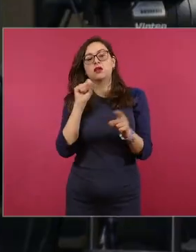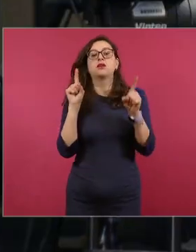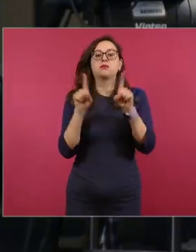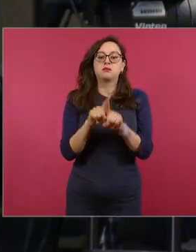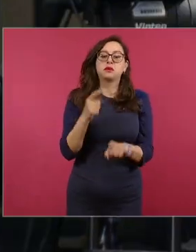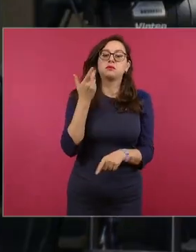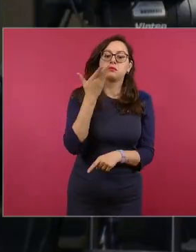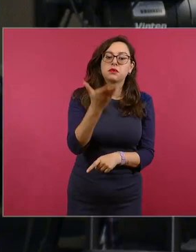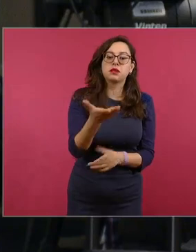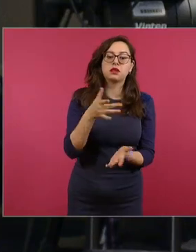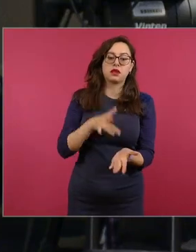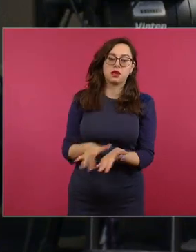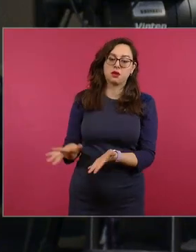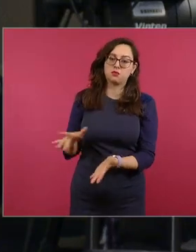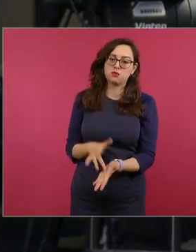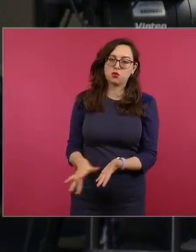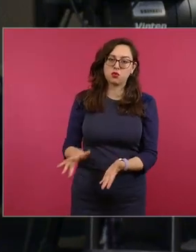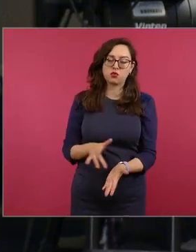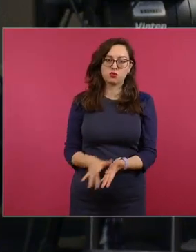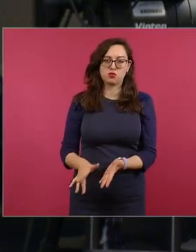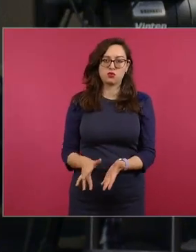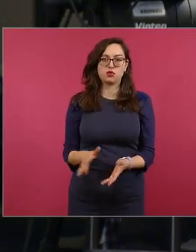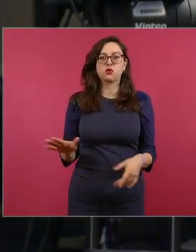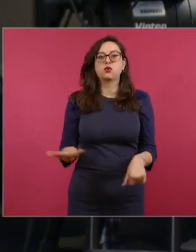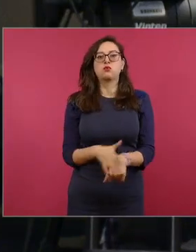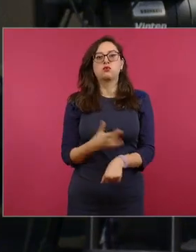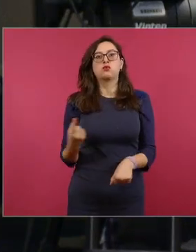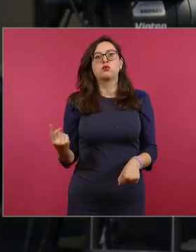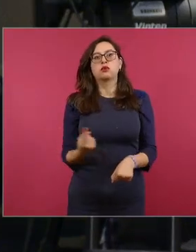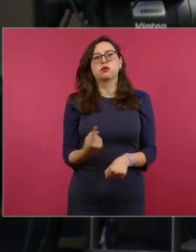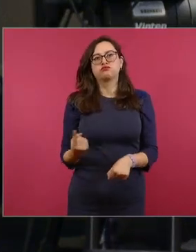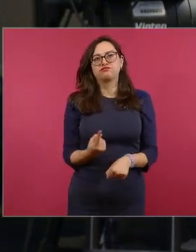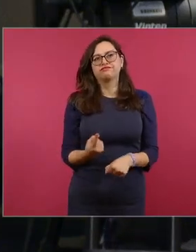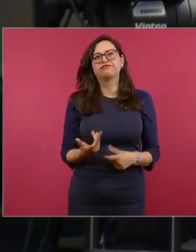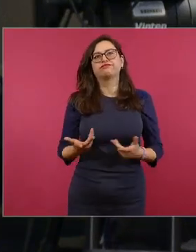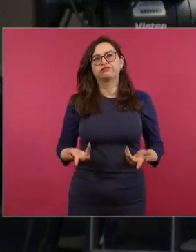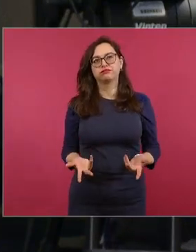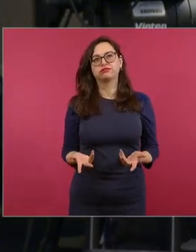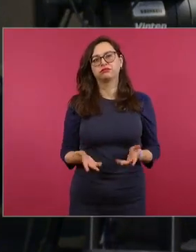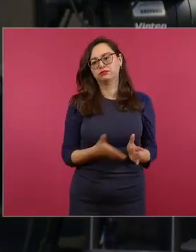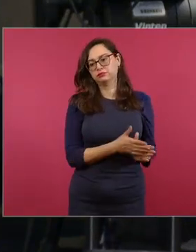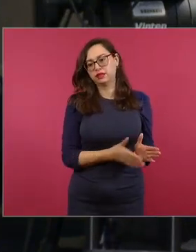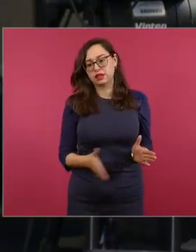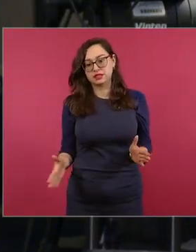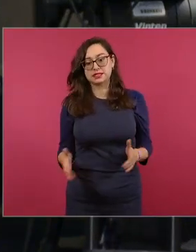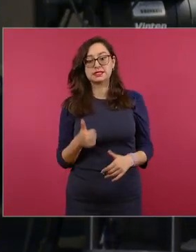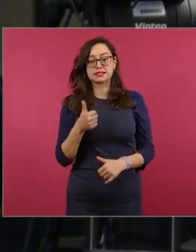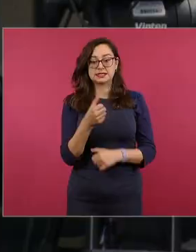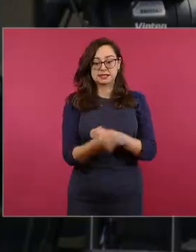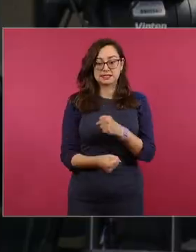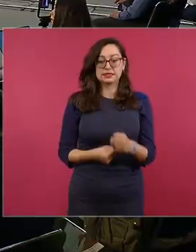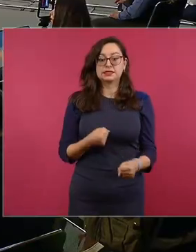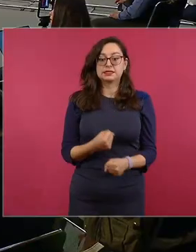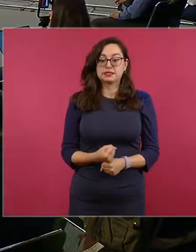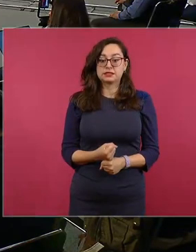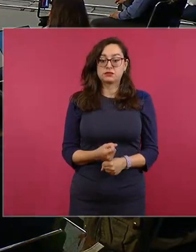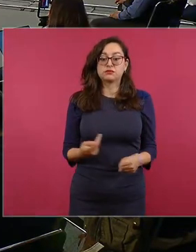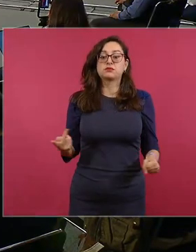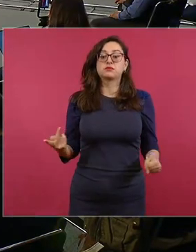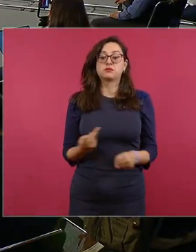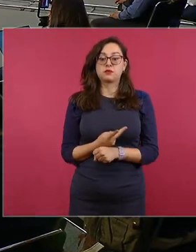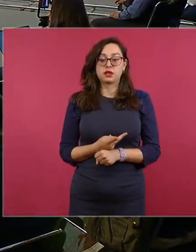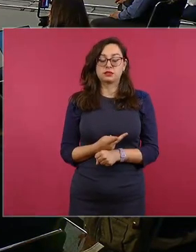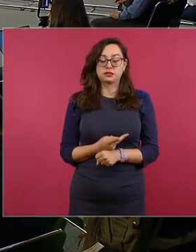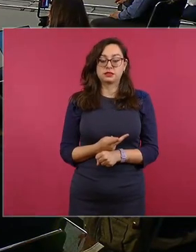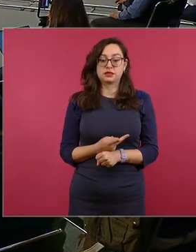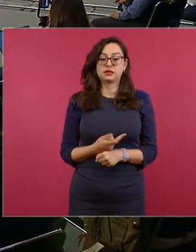que usted dé el apoyo a ellos, porque igualmente ha habido durante este sexenio ha habido cinco cambios de directores